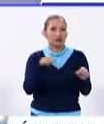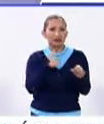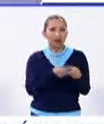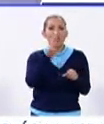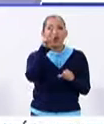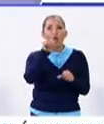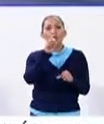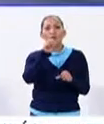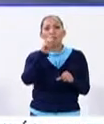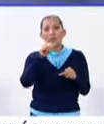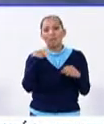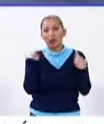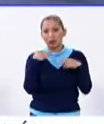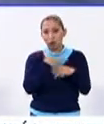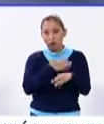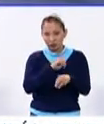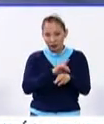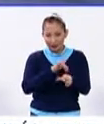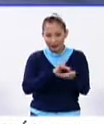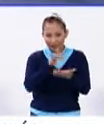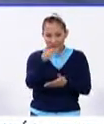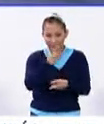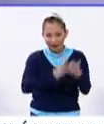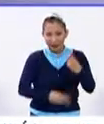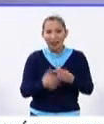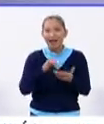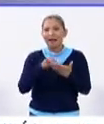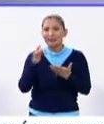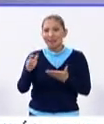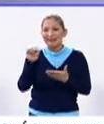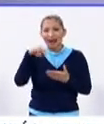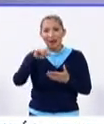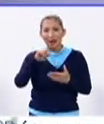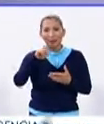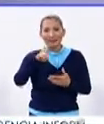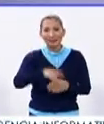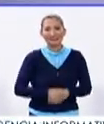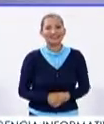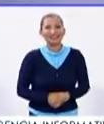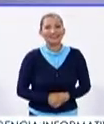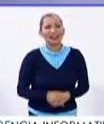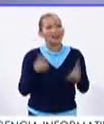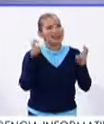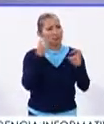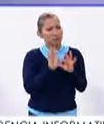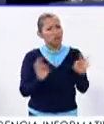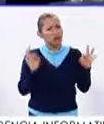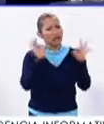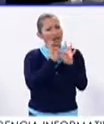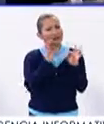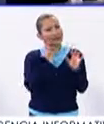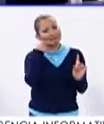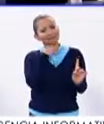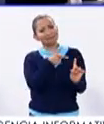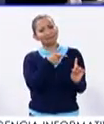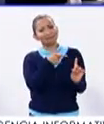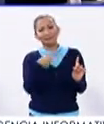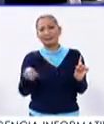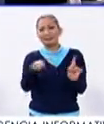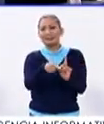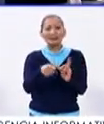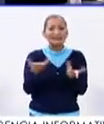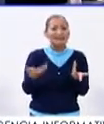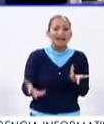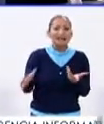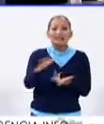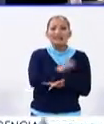Sociales de la UNAM. Maestro, muy buenos días, gracias por acompañarnos. Gracias a ustedes. Gracias por Ana estar y con Omar. nosotros. Pues es un tema importante que cobra relevancia el